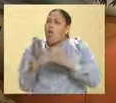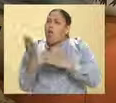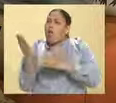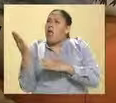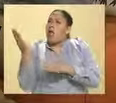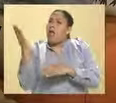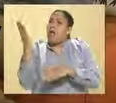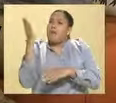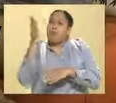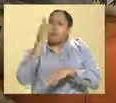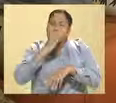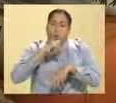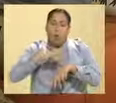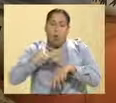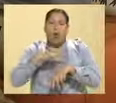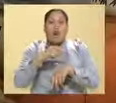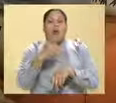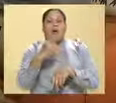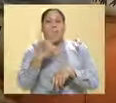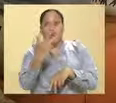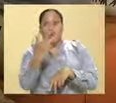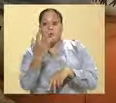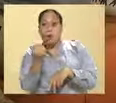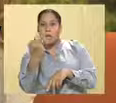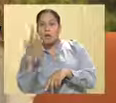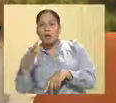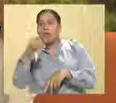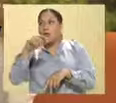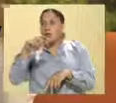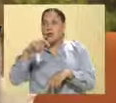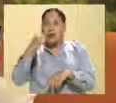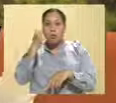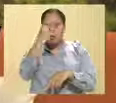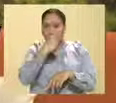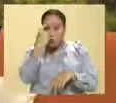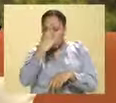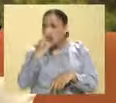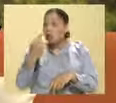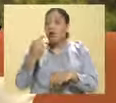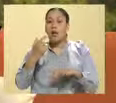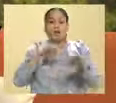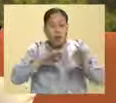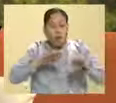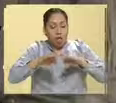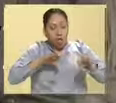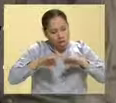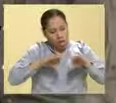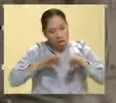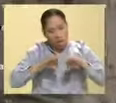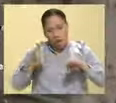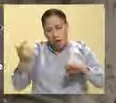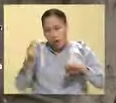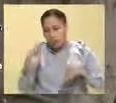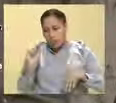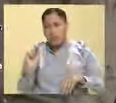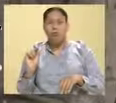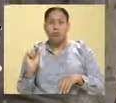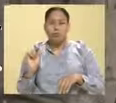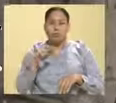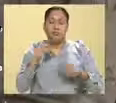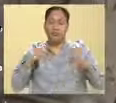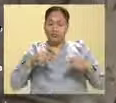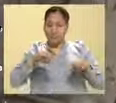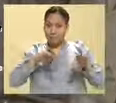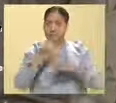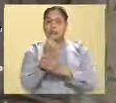horas que en otras partes. Sí. Entonces, y estas son cifras de la OCDE, no son inventadas, o sea, realmente los trabajadores